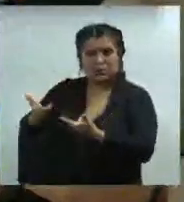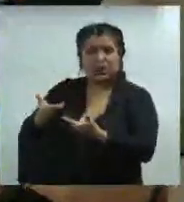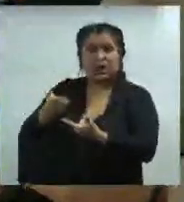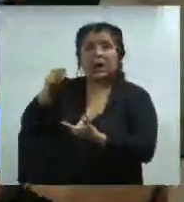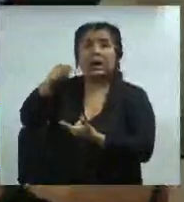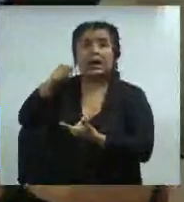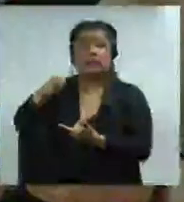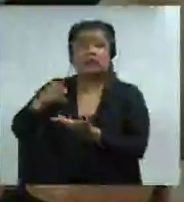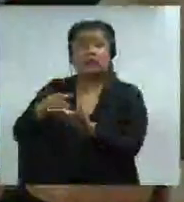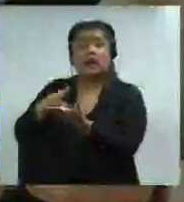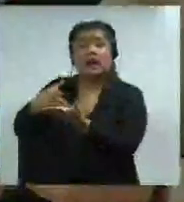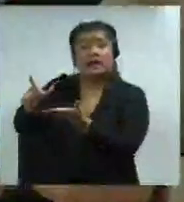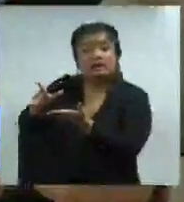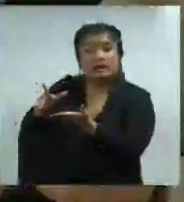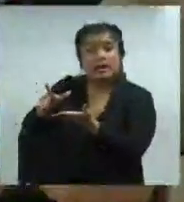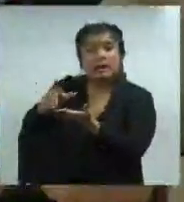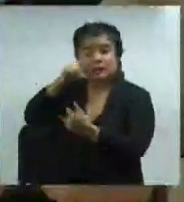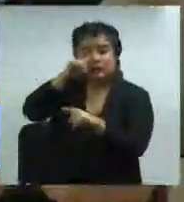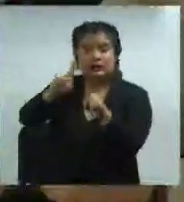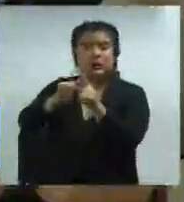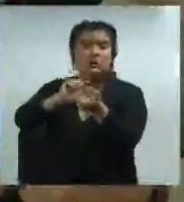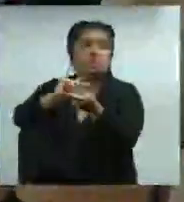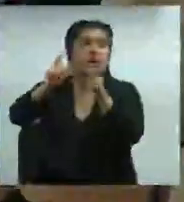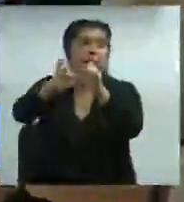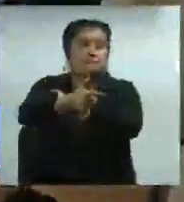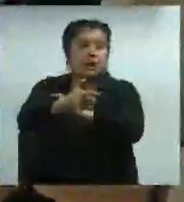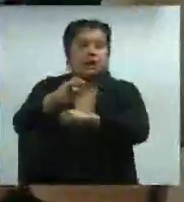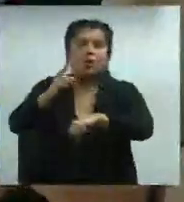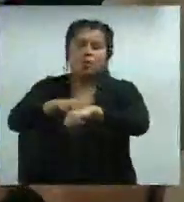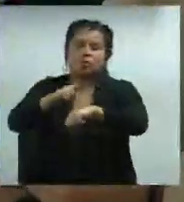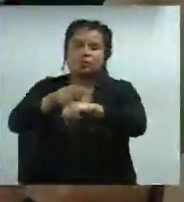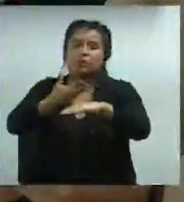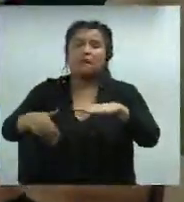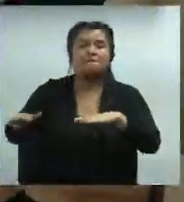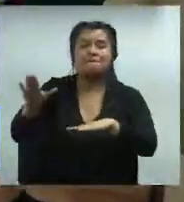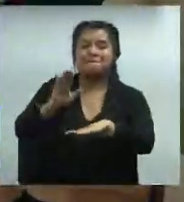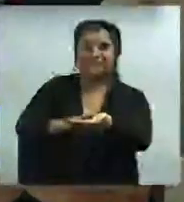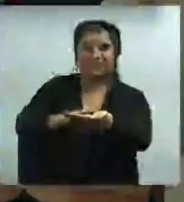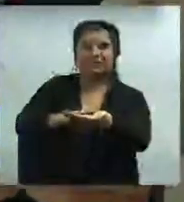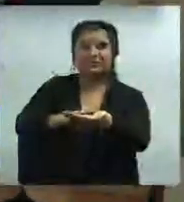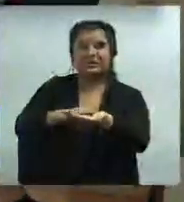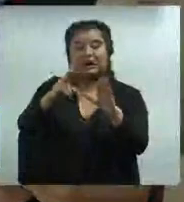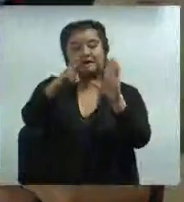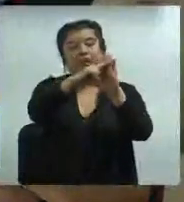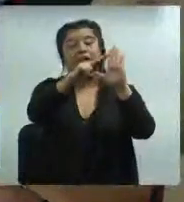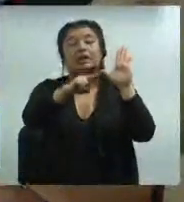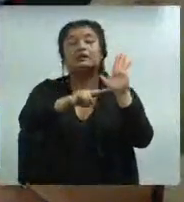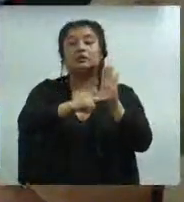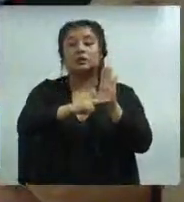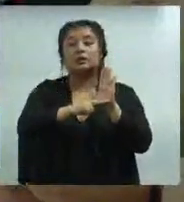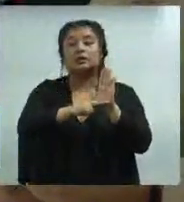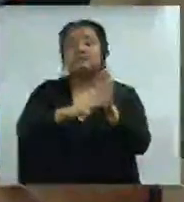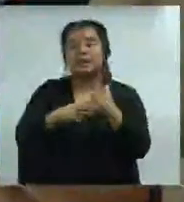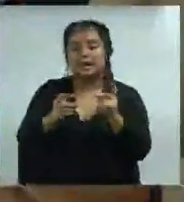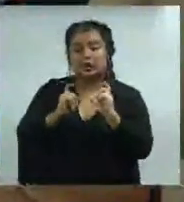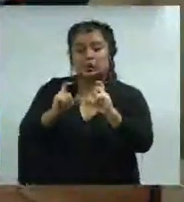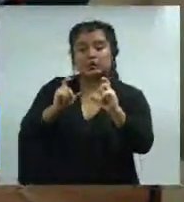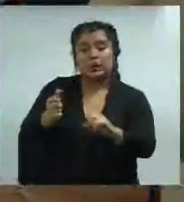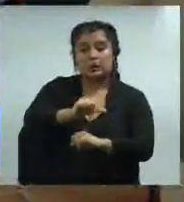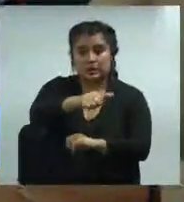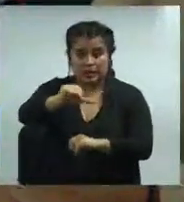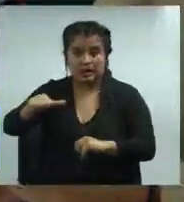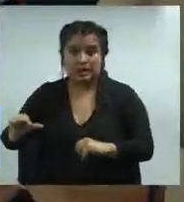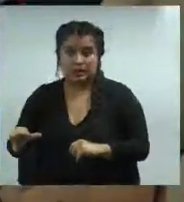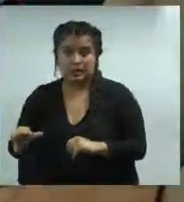le eliminara o se derogara o se le diera más plazo a la normativa que estaba para la implementación de las plantas de tratamiento en